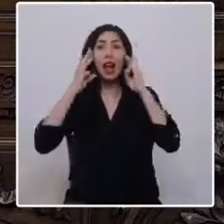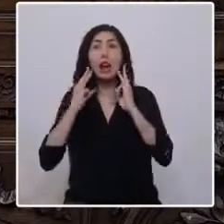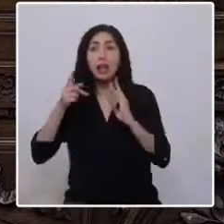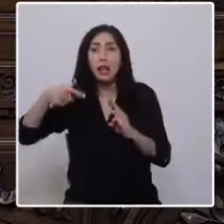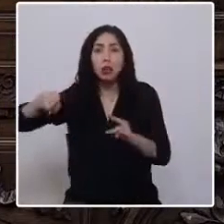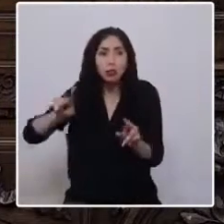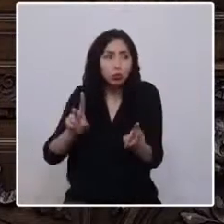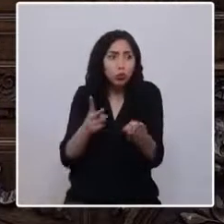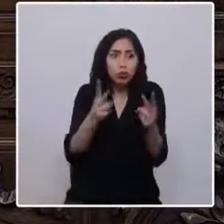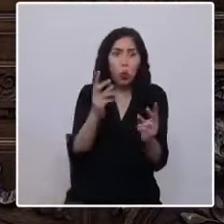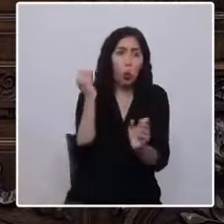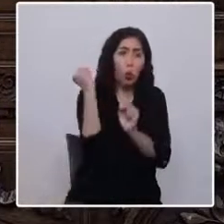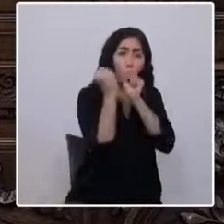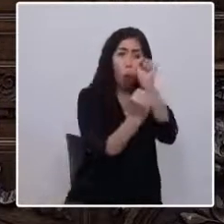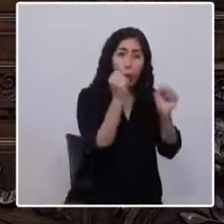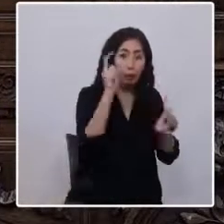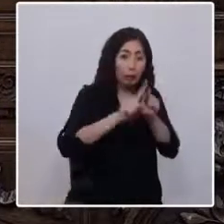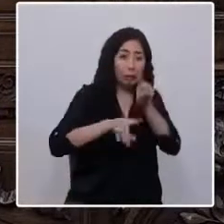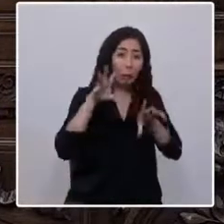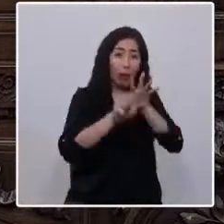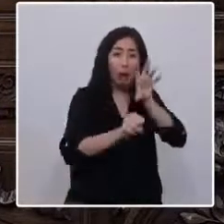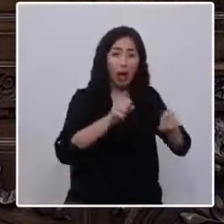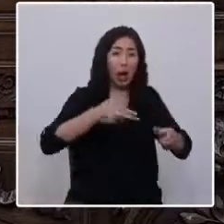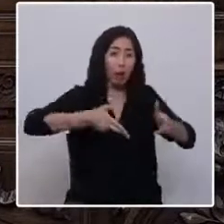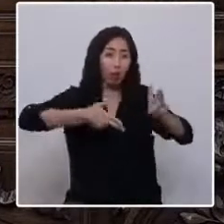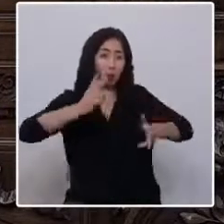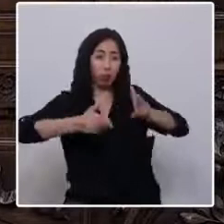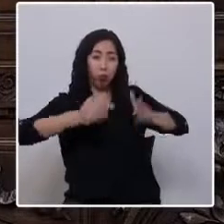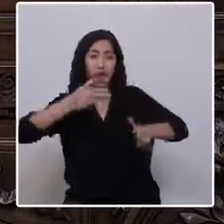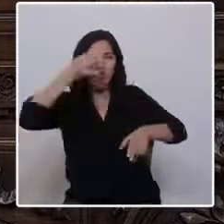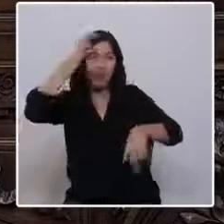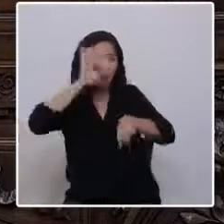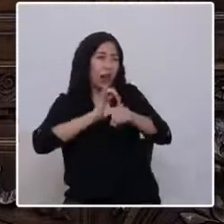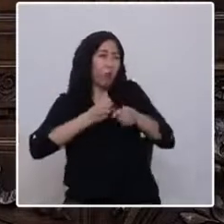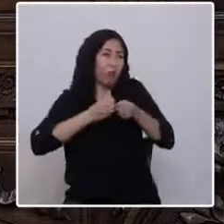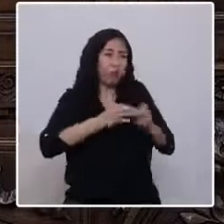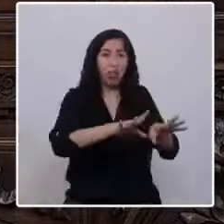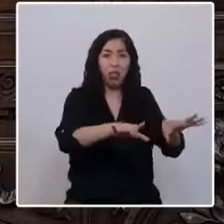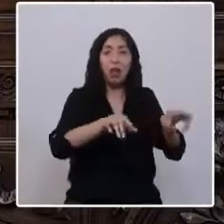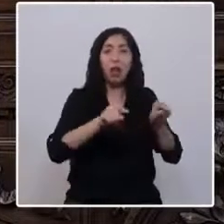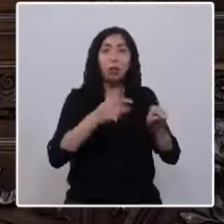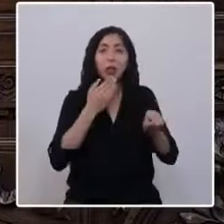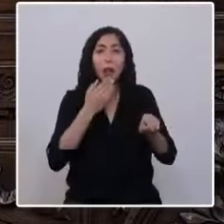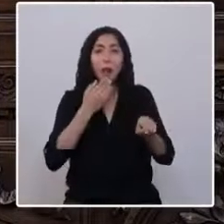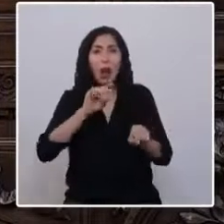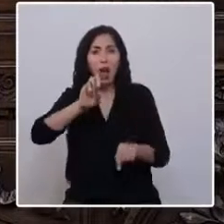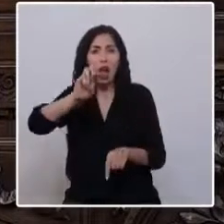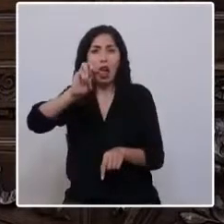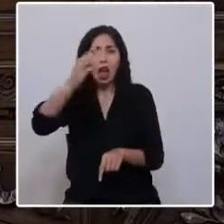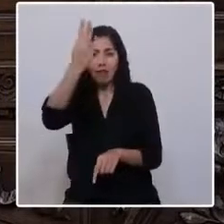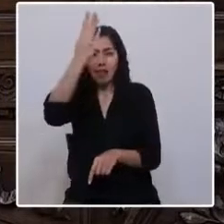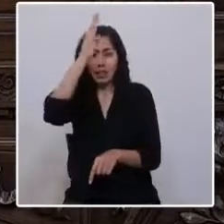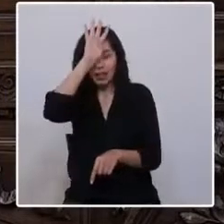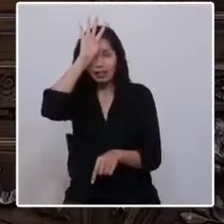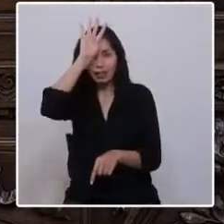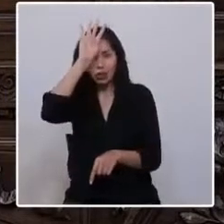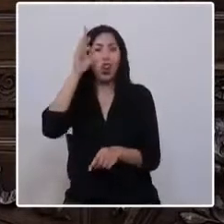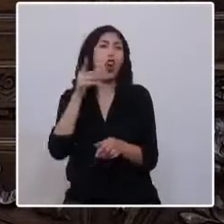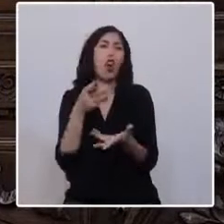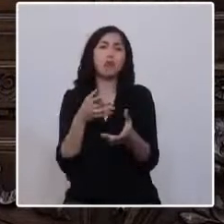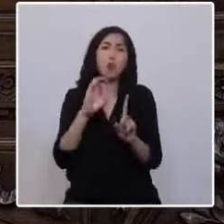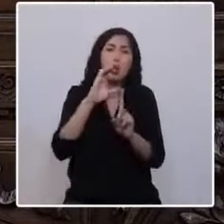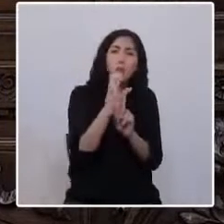despojo territorial a través de las armas, al contagio de enfermedades y a una implacable evangelización que intentó apagar sus vidas,